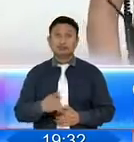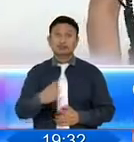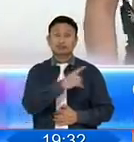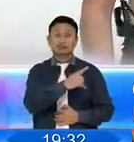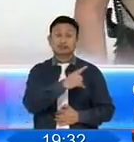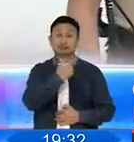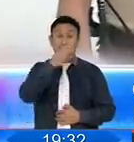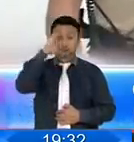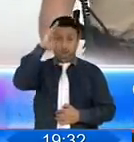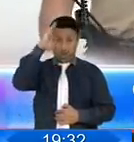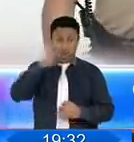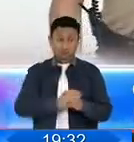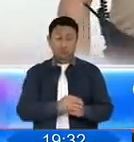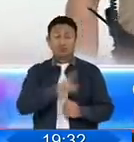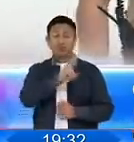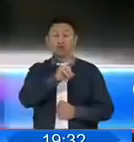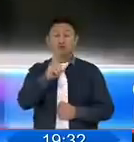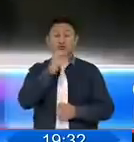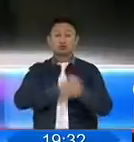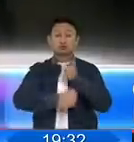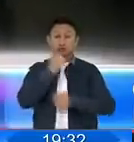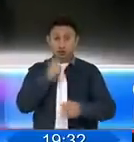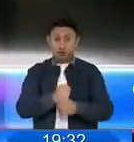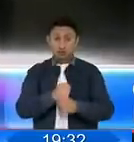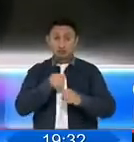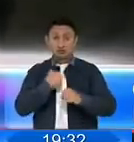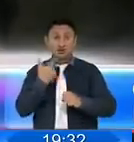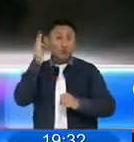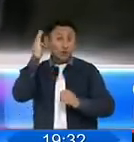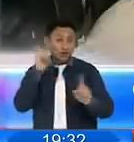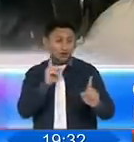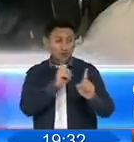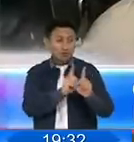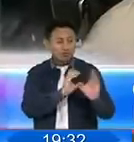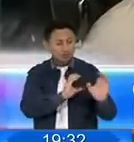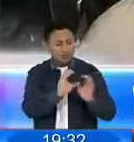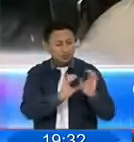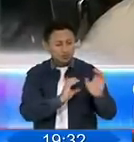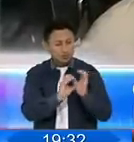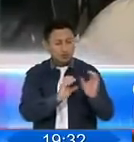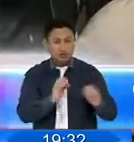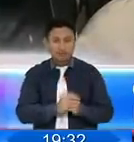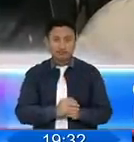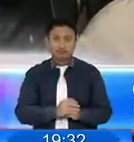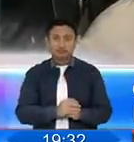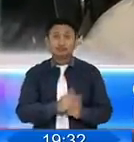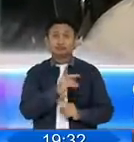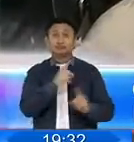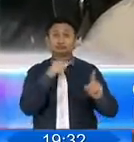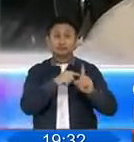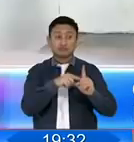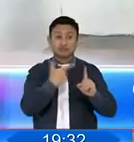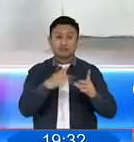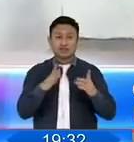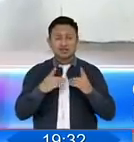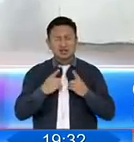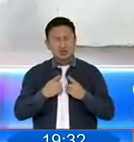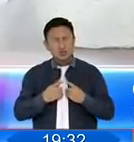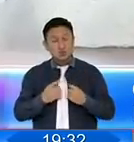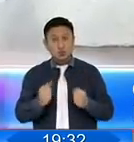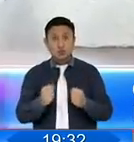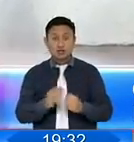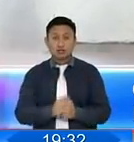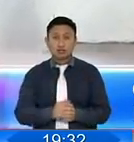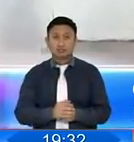tan solo 22 años quien convenció a la víctima. Se encontraba en un estado depresivo. El subteniente Jefferson